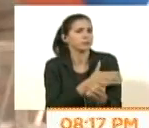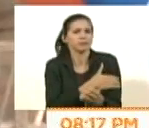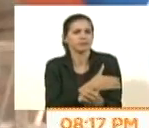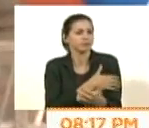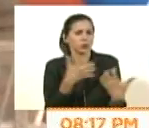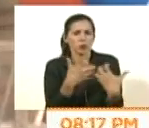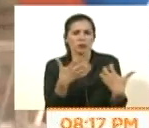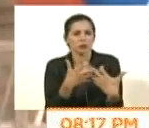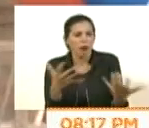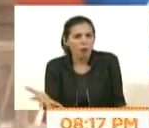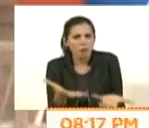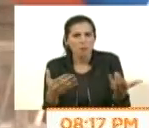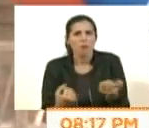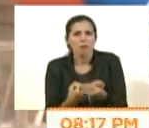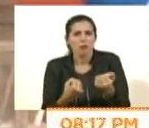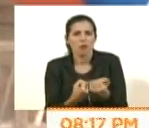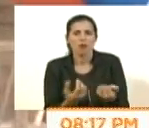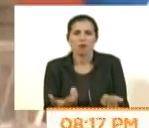aupando